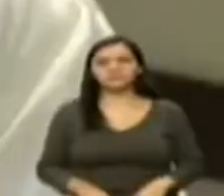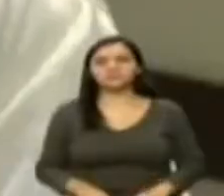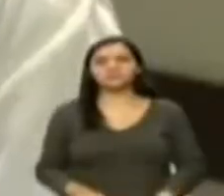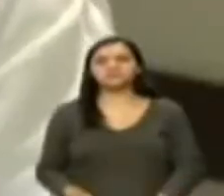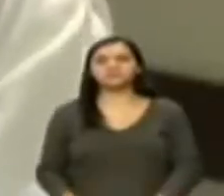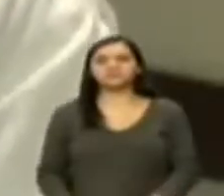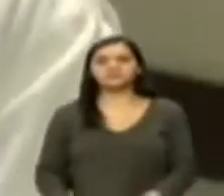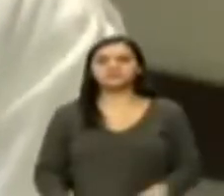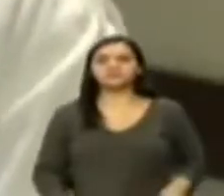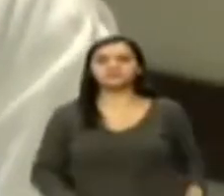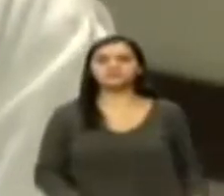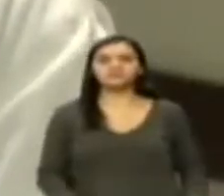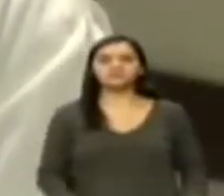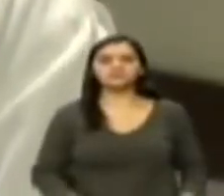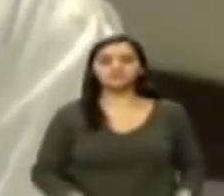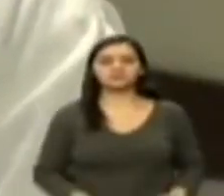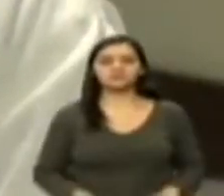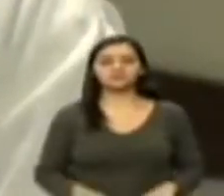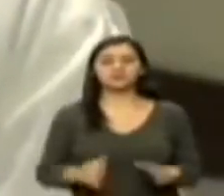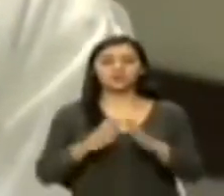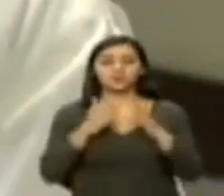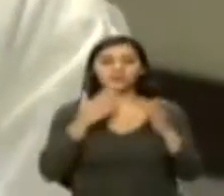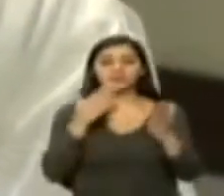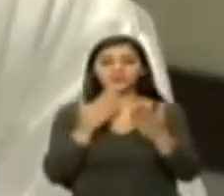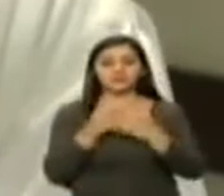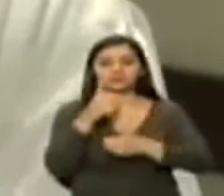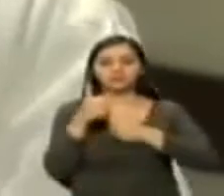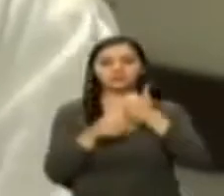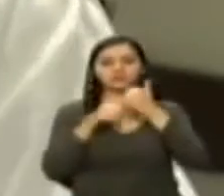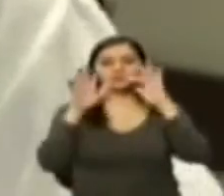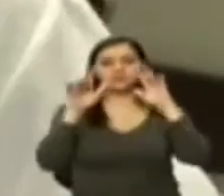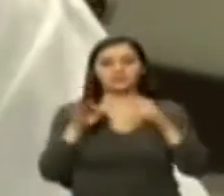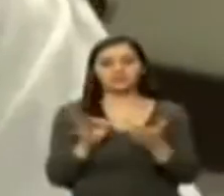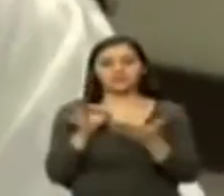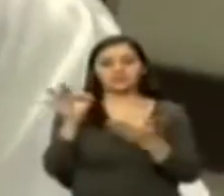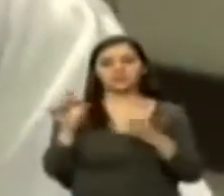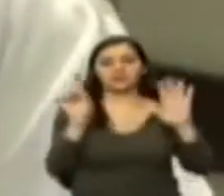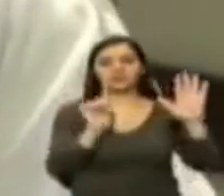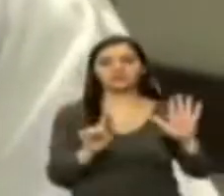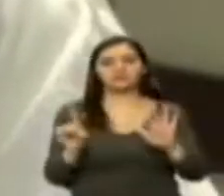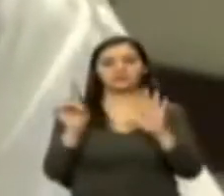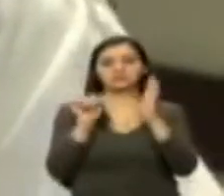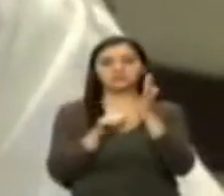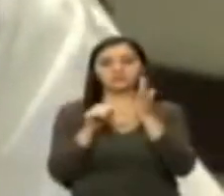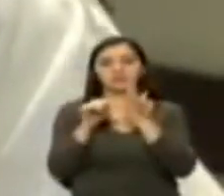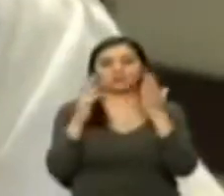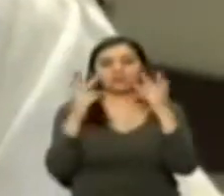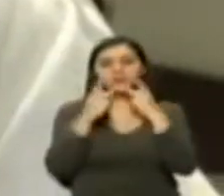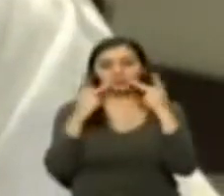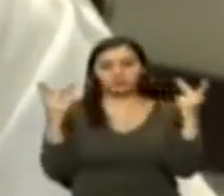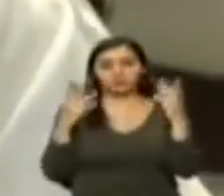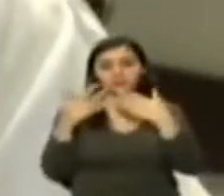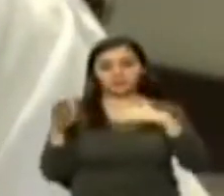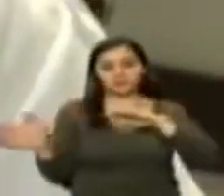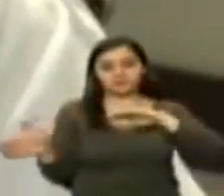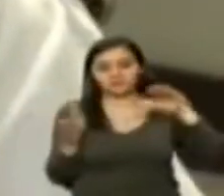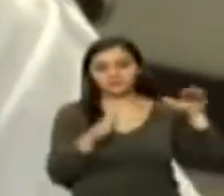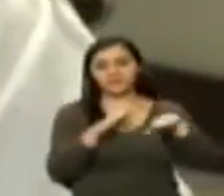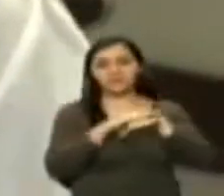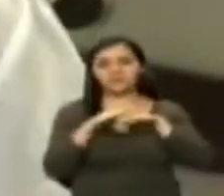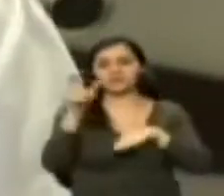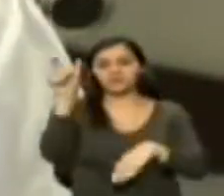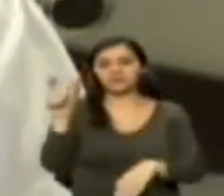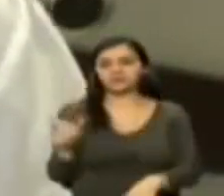gracias a Boris Palacio, de subsecretario regional 6 del Ministerio de Transporte y Obras Públicas. Vamos a invitar